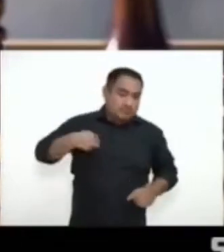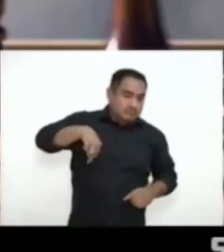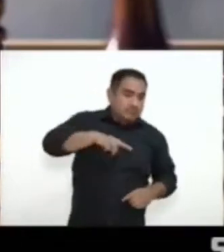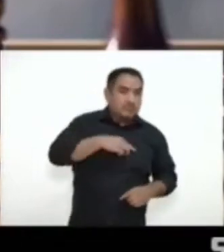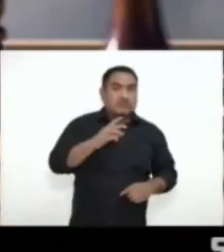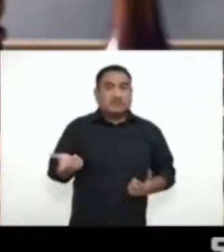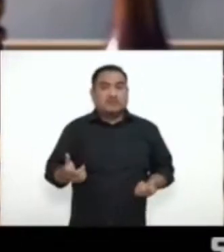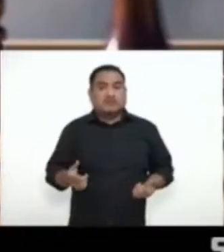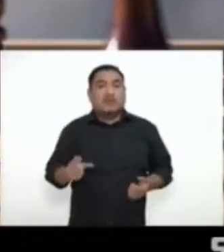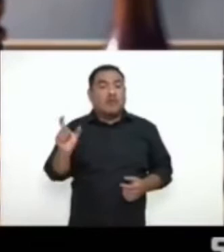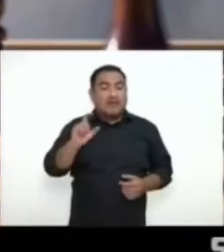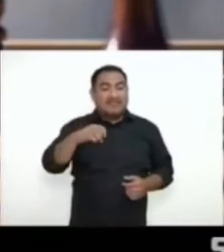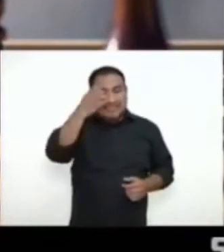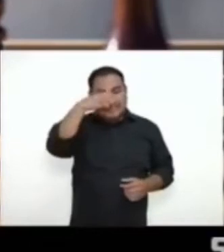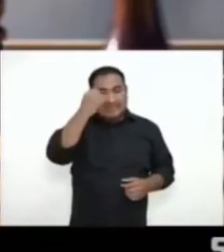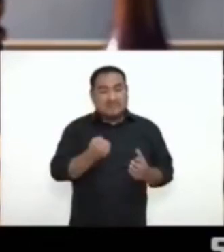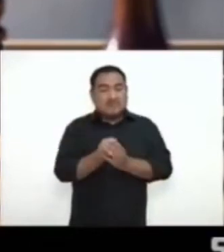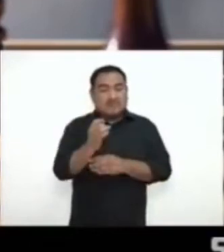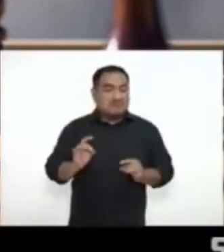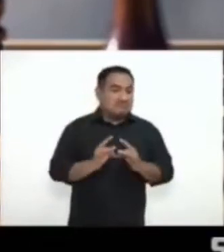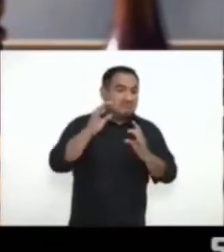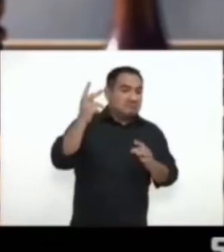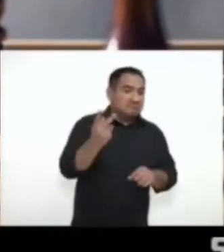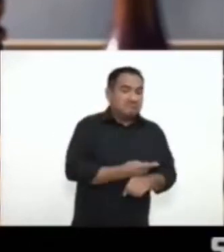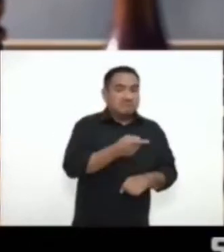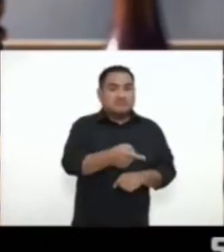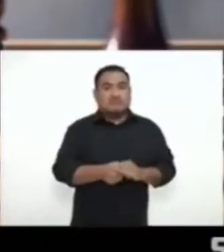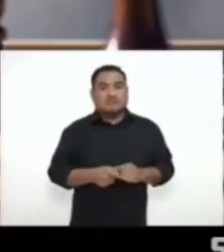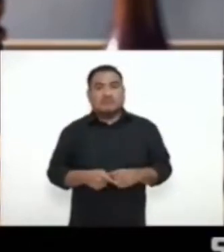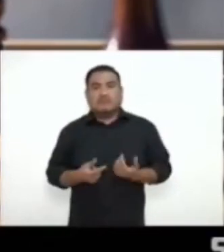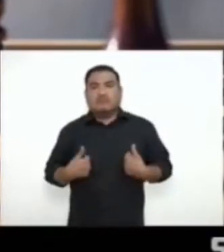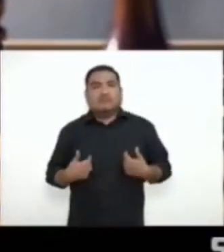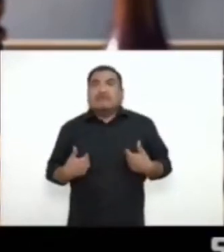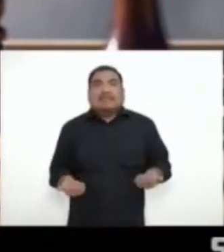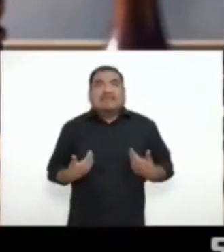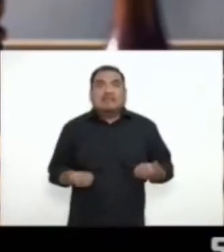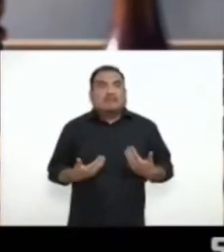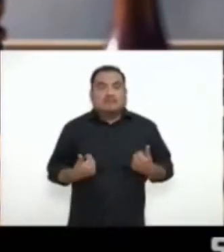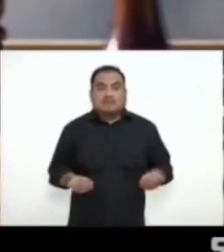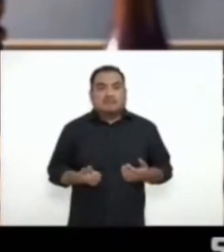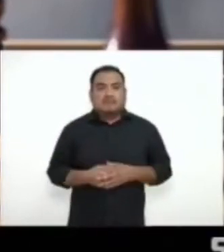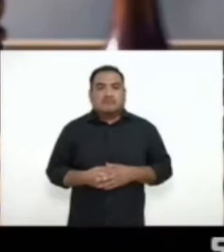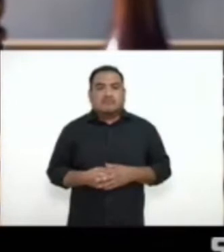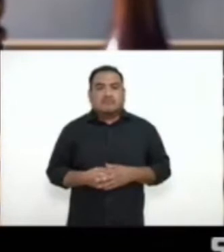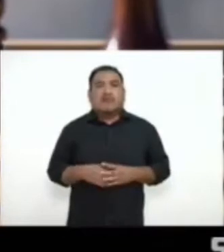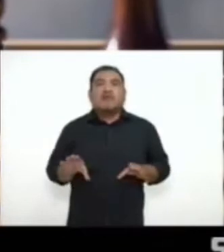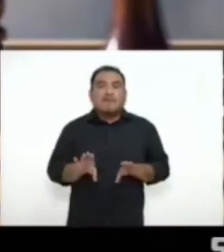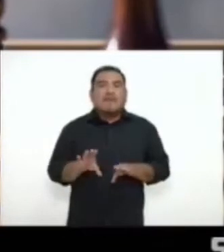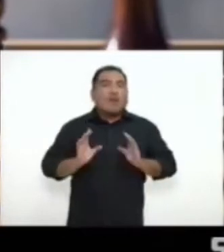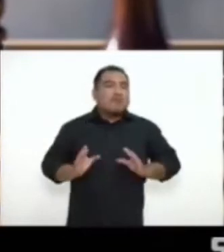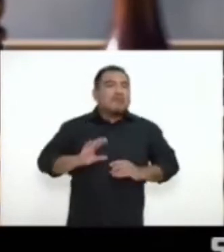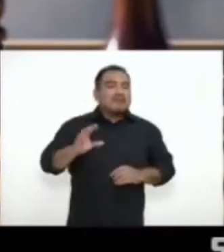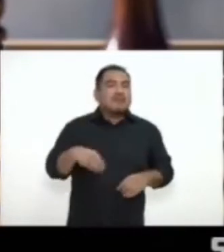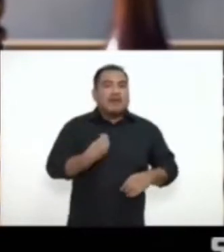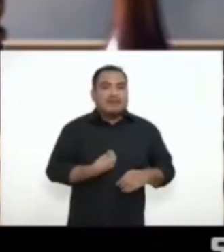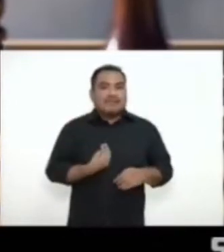ante una situación que nosotros no hemos gestionado porque decimos no lo digiero, entonces mi cuerpo va a empezar a